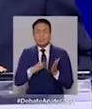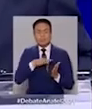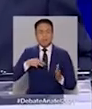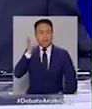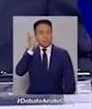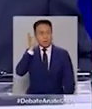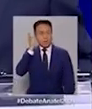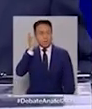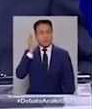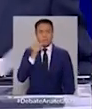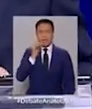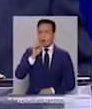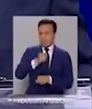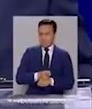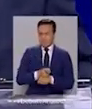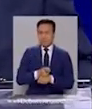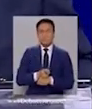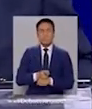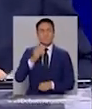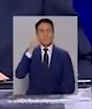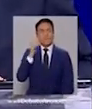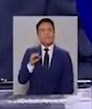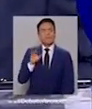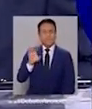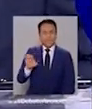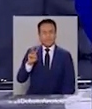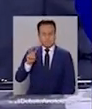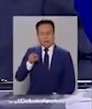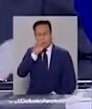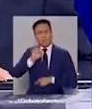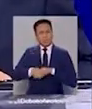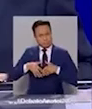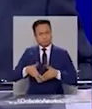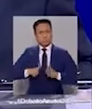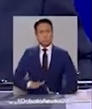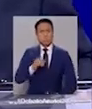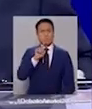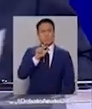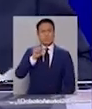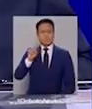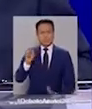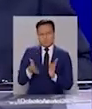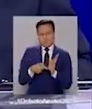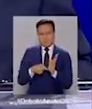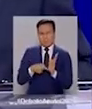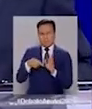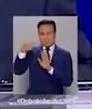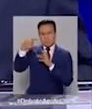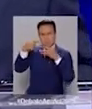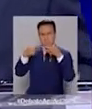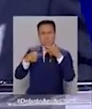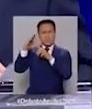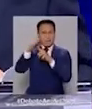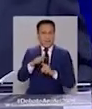justamente José Antonio Kast logró tener ese 1.900.000 votos, ¿cierto? Mira, la mala noticia es que junto con